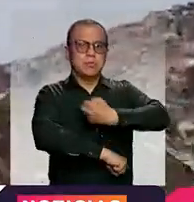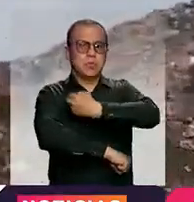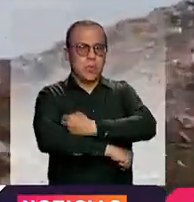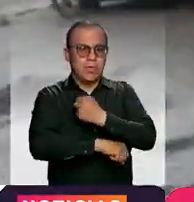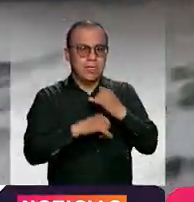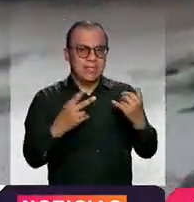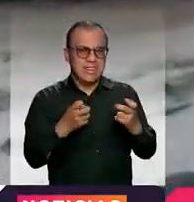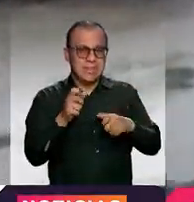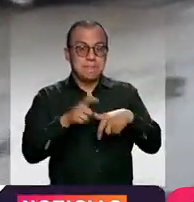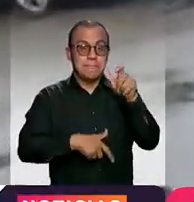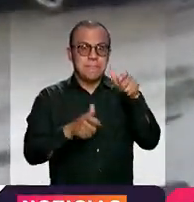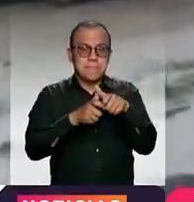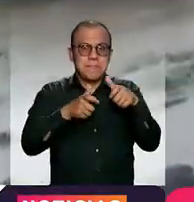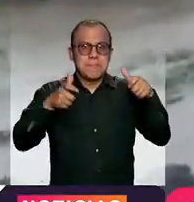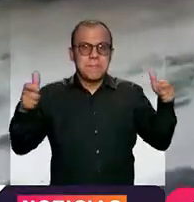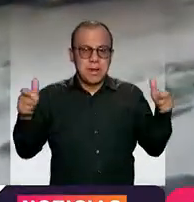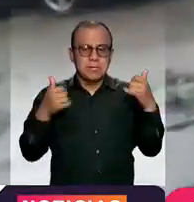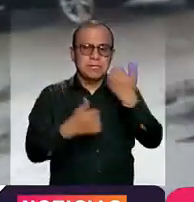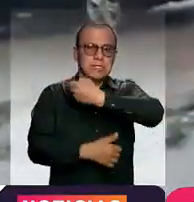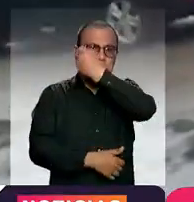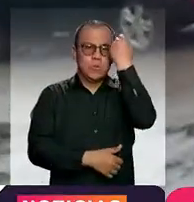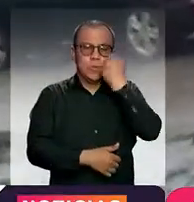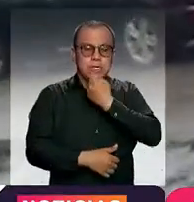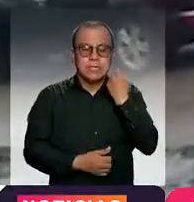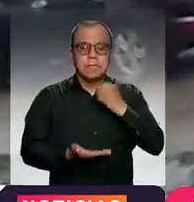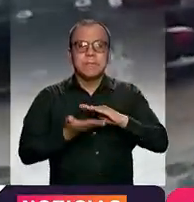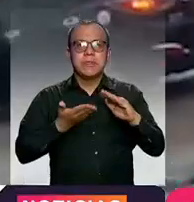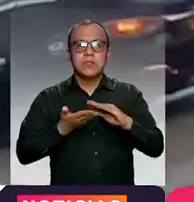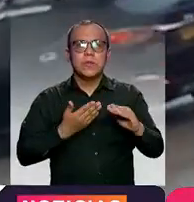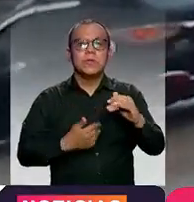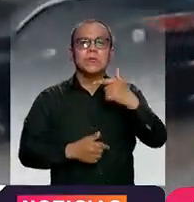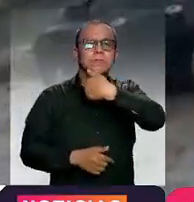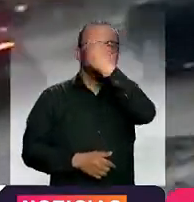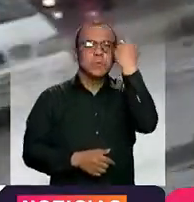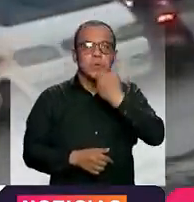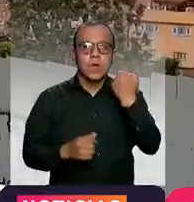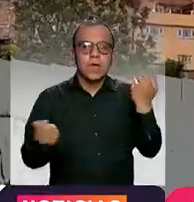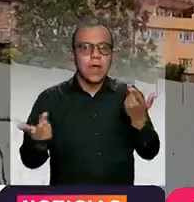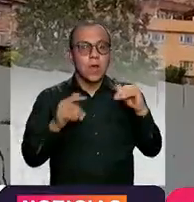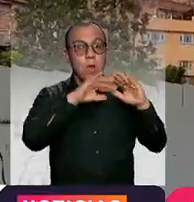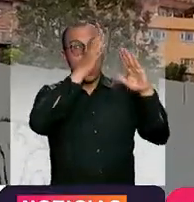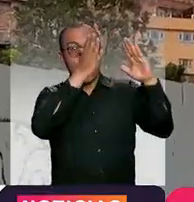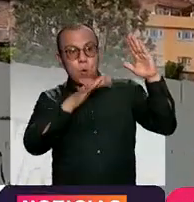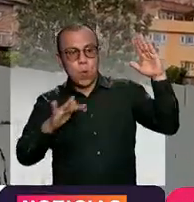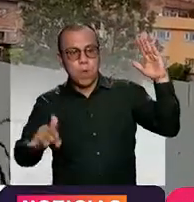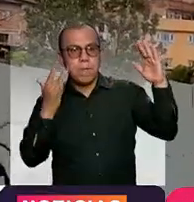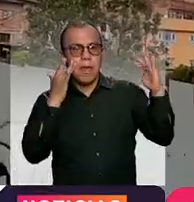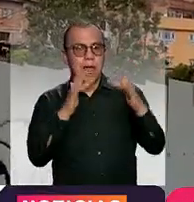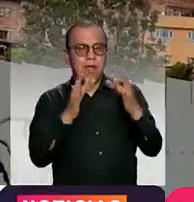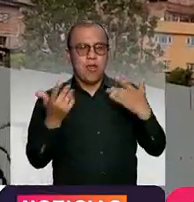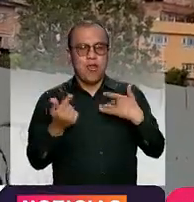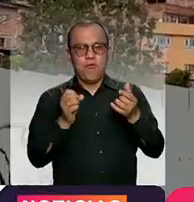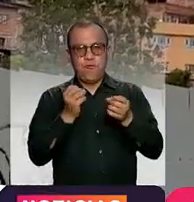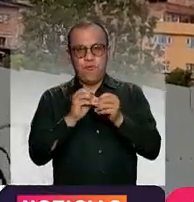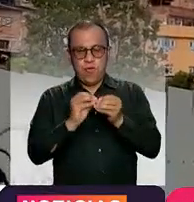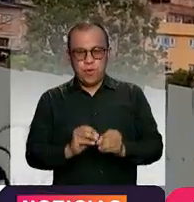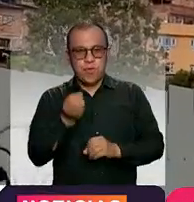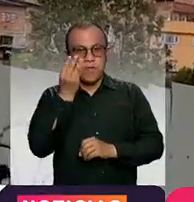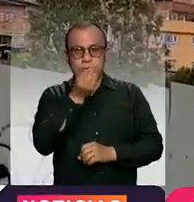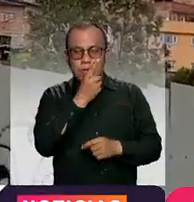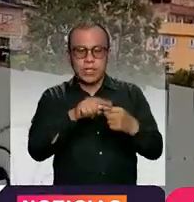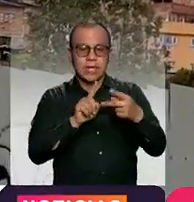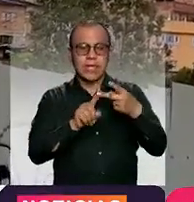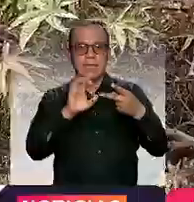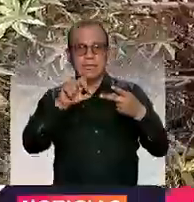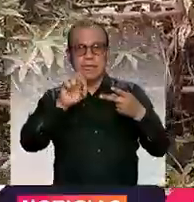que las zonas con más peligro de deslizamiento e inundación son los barrios de las Lomas de Casucá y Altos de la Florida, así como la vereda del